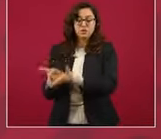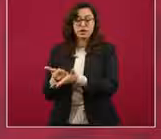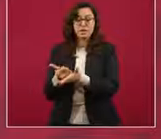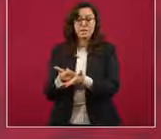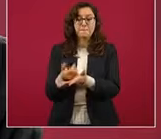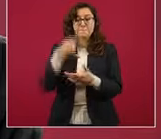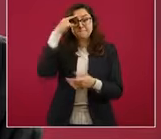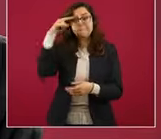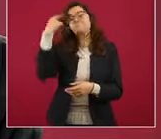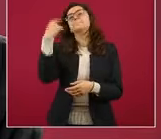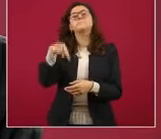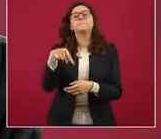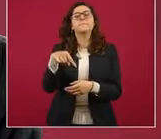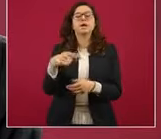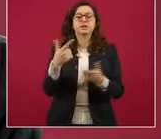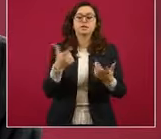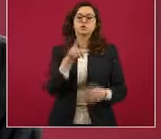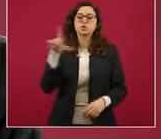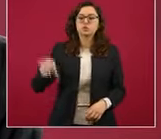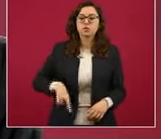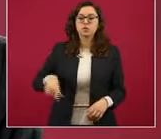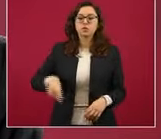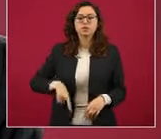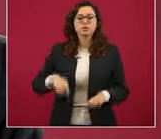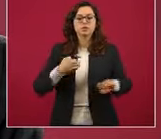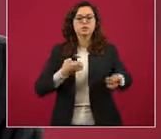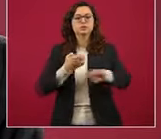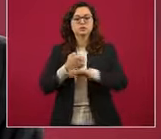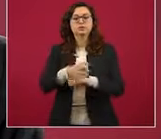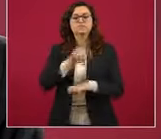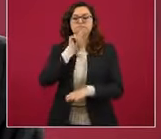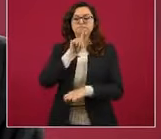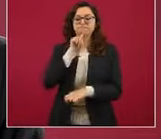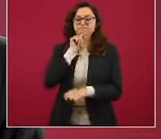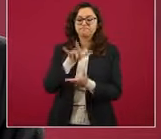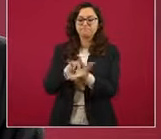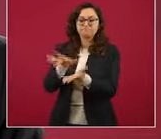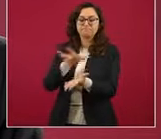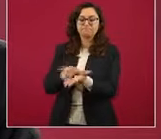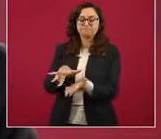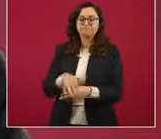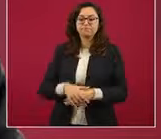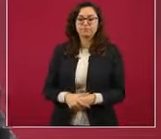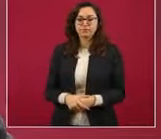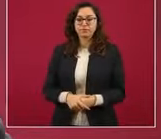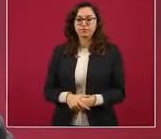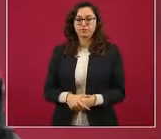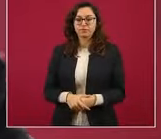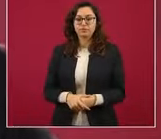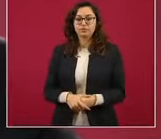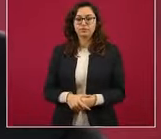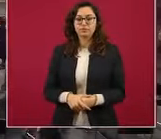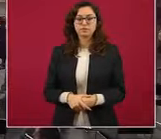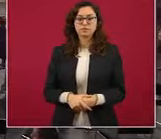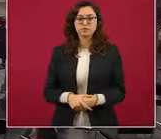colaborar con el gobierno del estado de Jalisco. Vamos